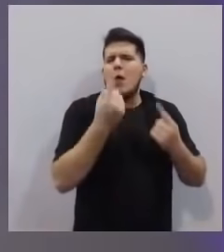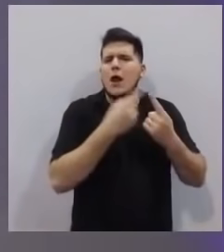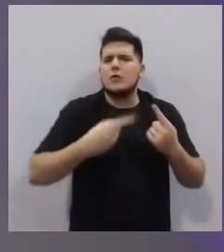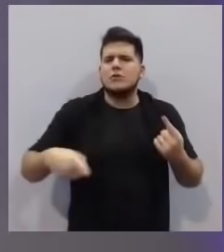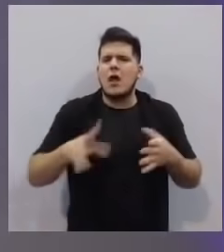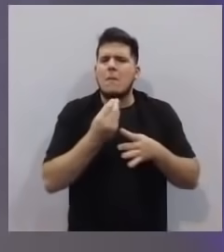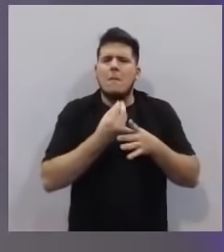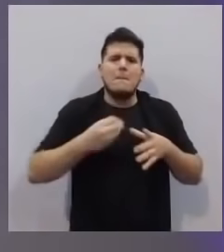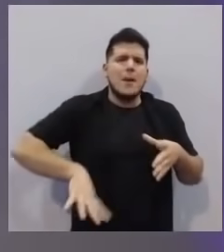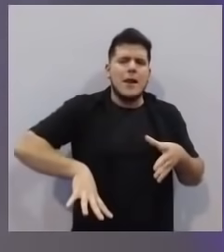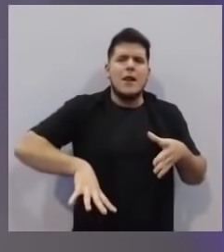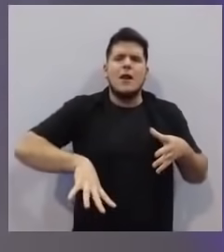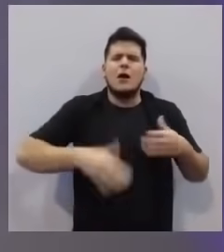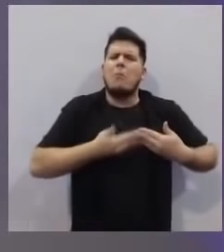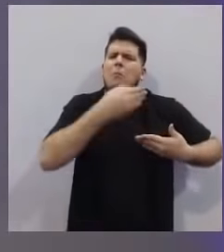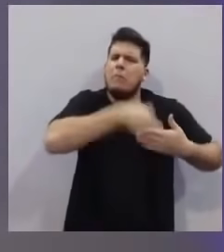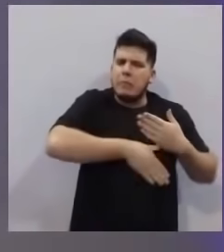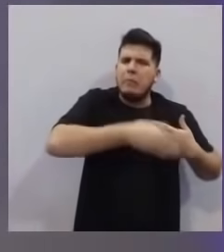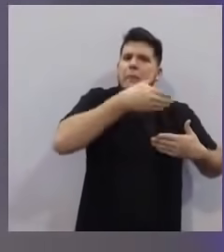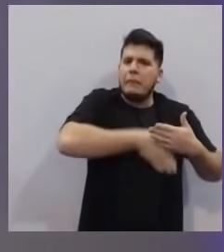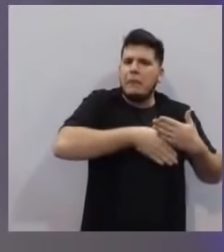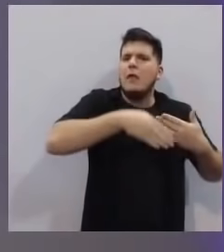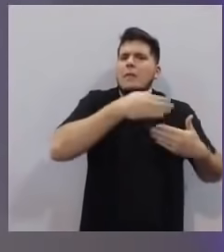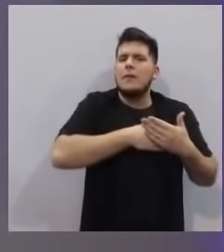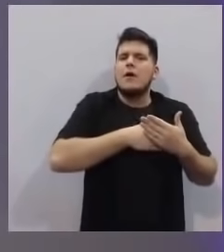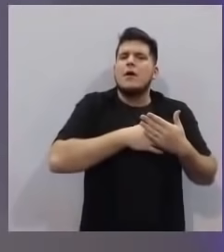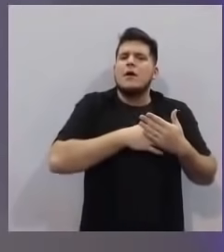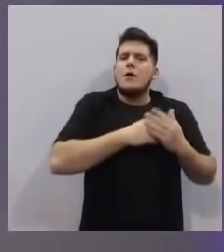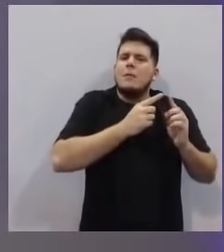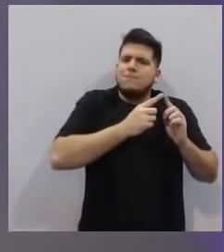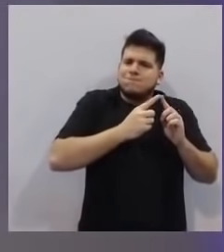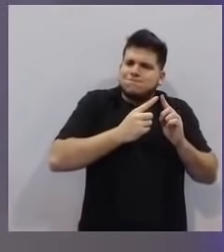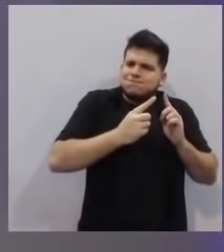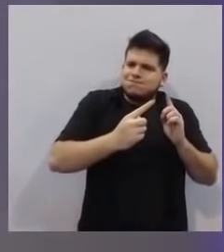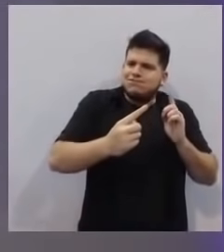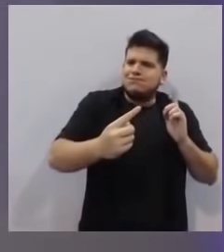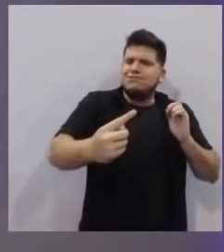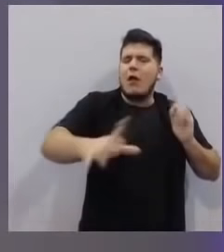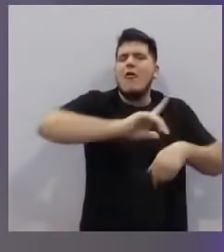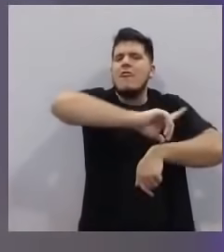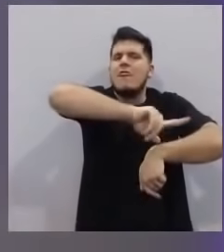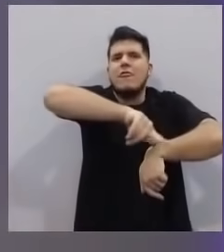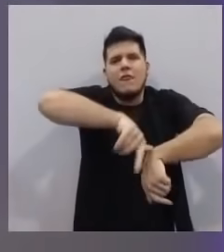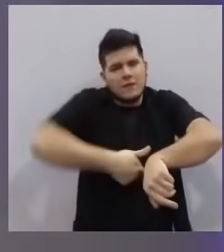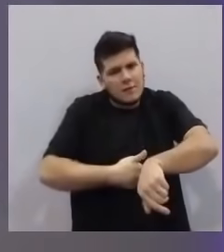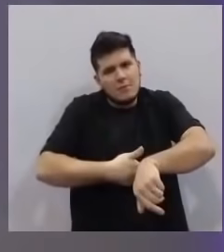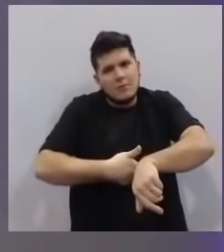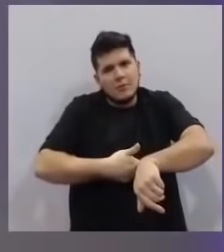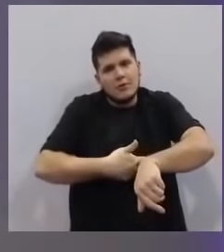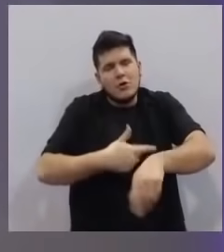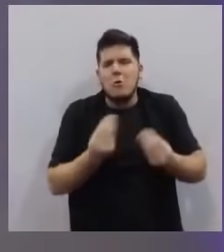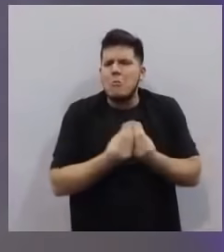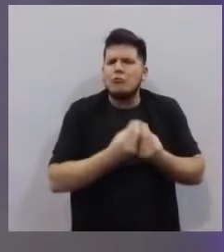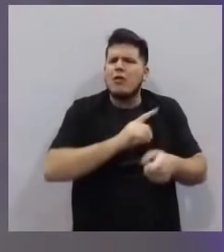dije que en esta hora lo podrás soltar en el nombre de jesús así sea contra tu familia sea contra